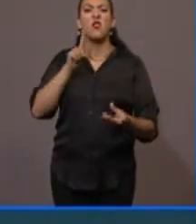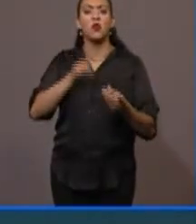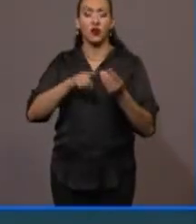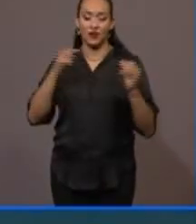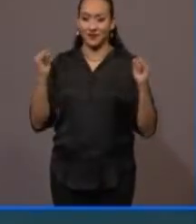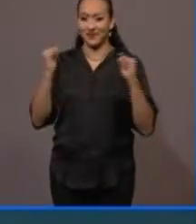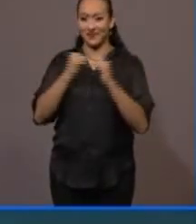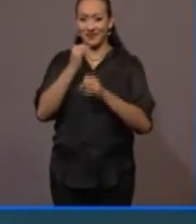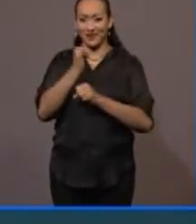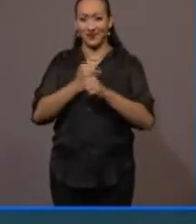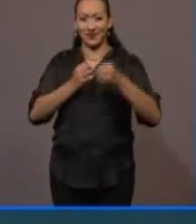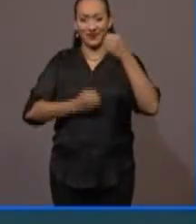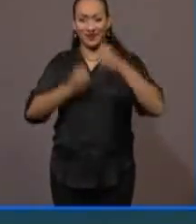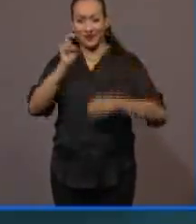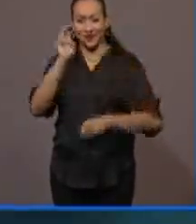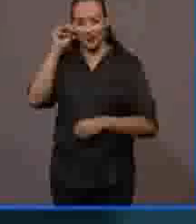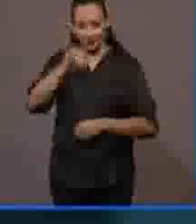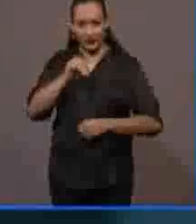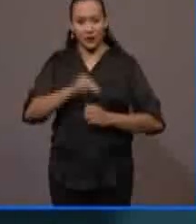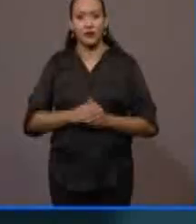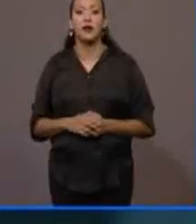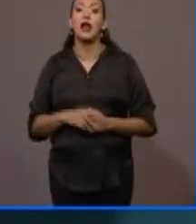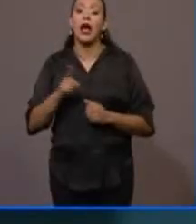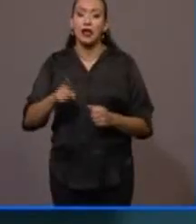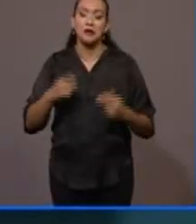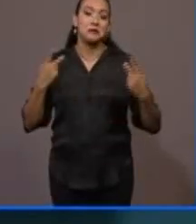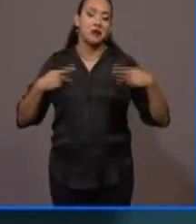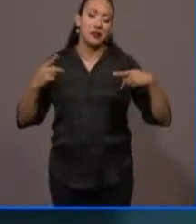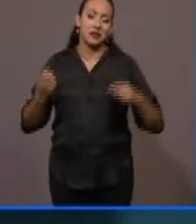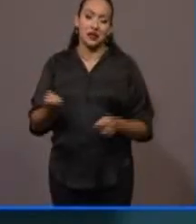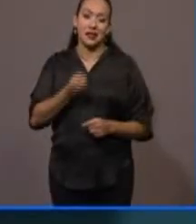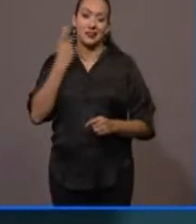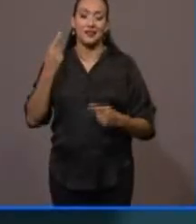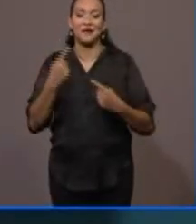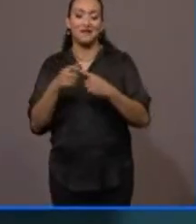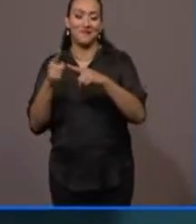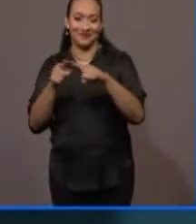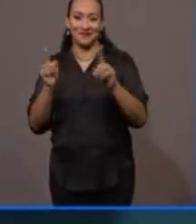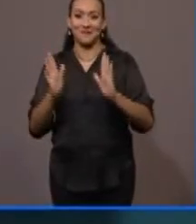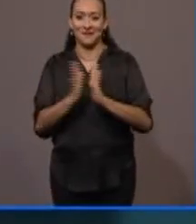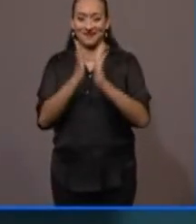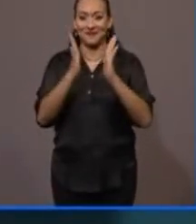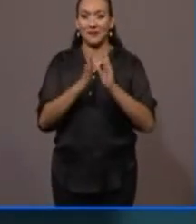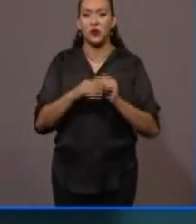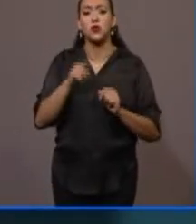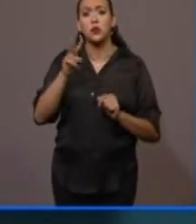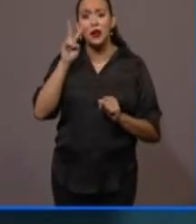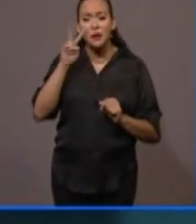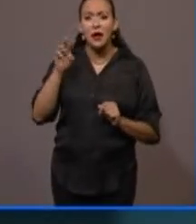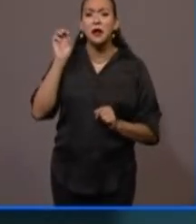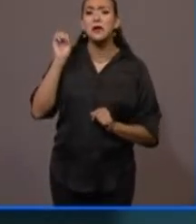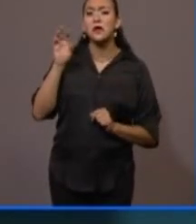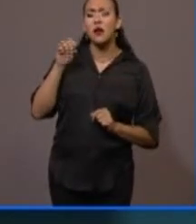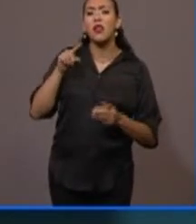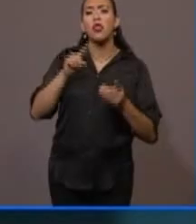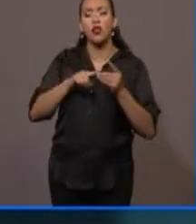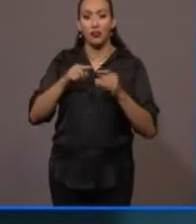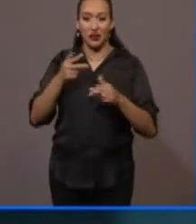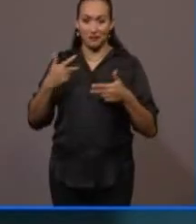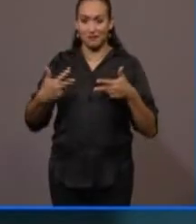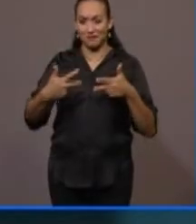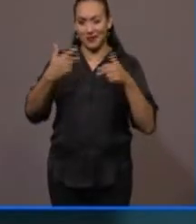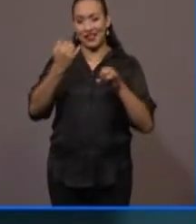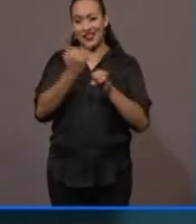en el Instituto de Investigaciones Jurídicas de la UNAM con la participación de diversos especialistas. Puede seguir el evento de manera virtual